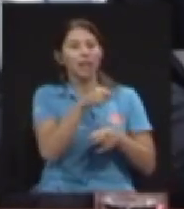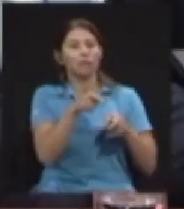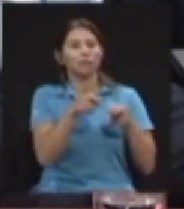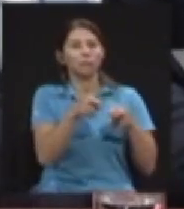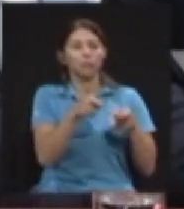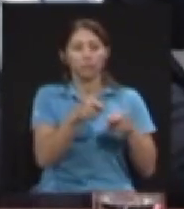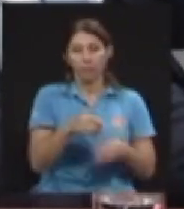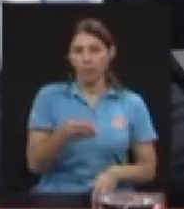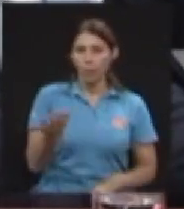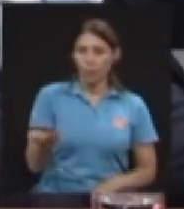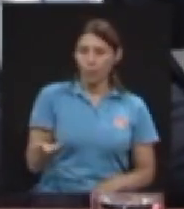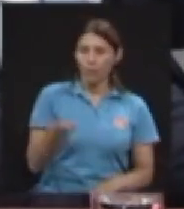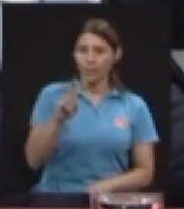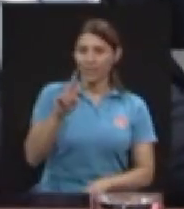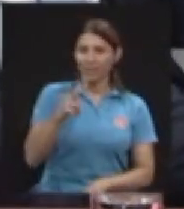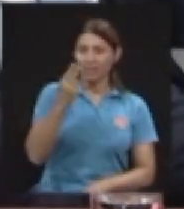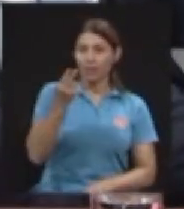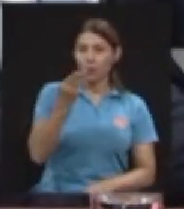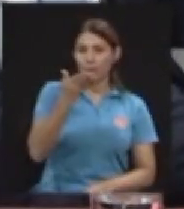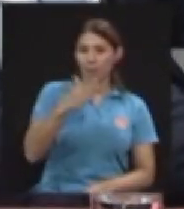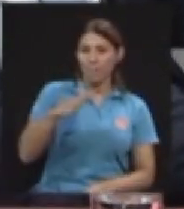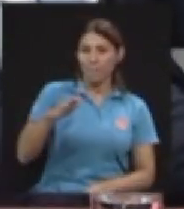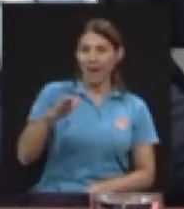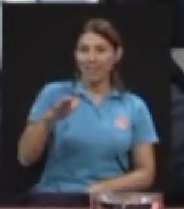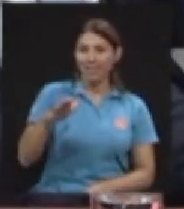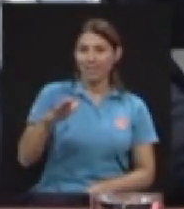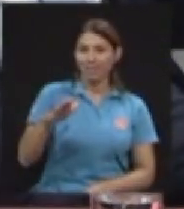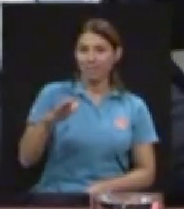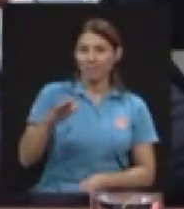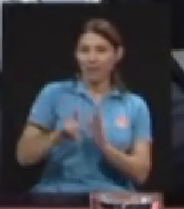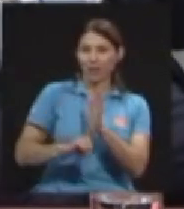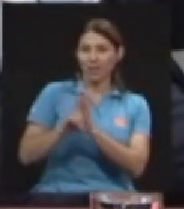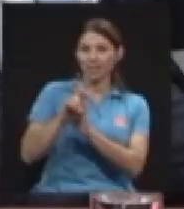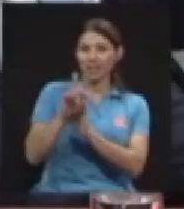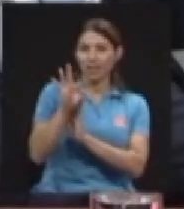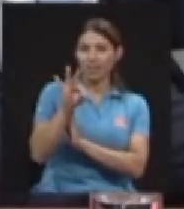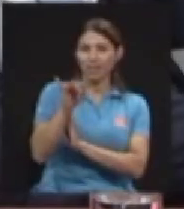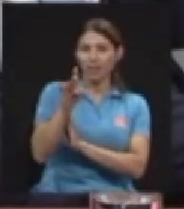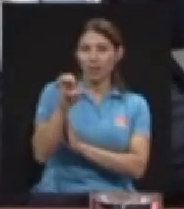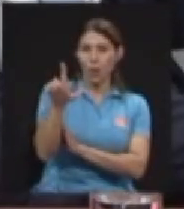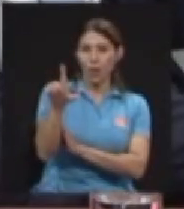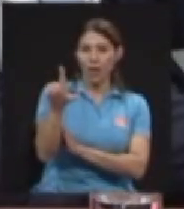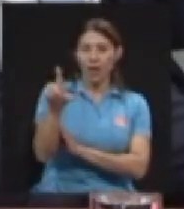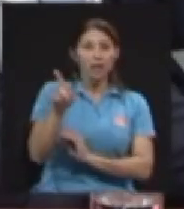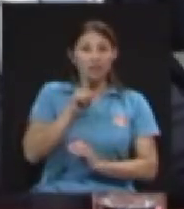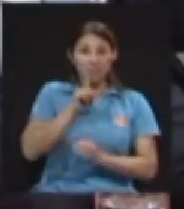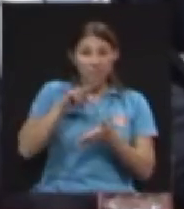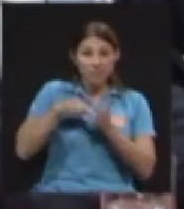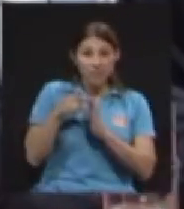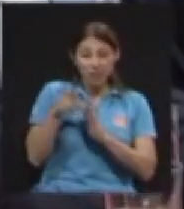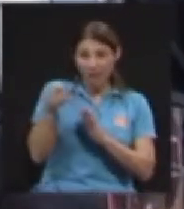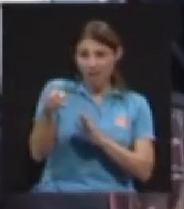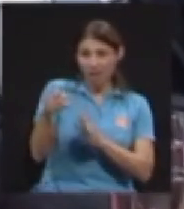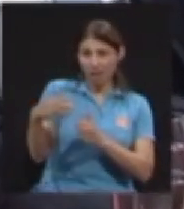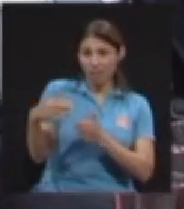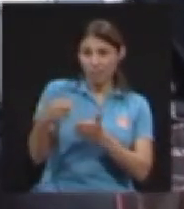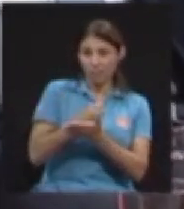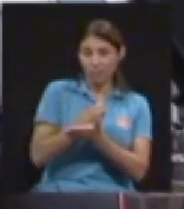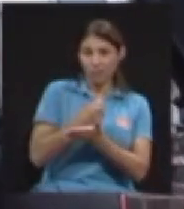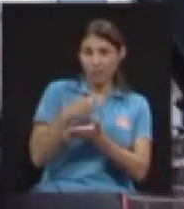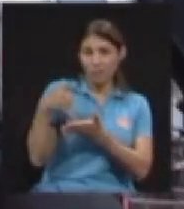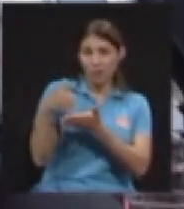desarrolla Tirol, que realmente no lo hizo ganador de premio Nobel por eso, pero que es derivado de su línea de